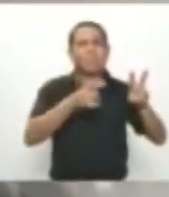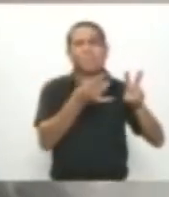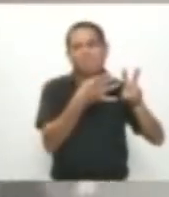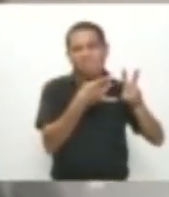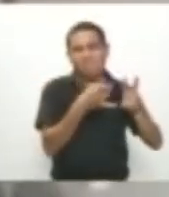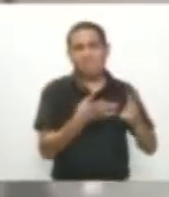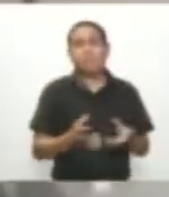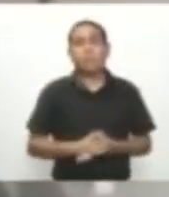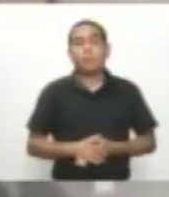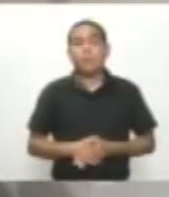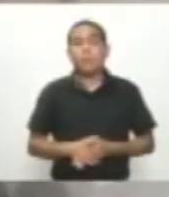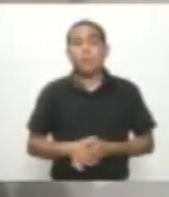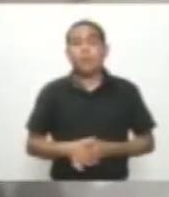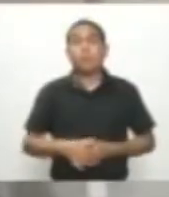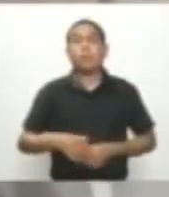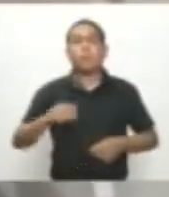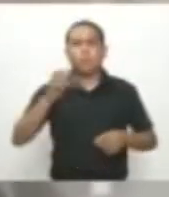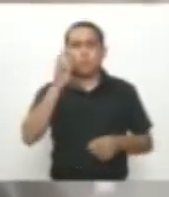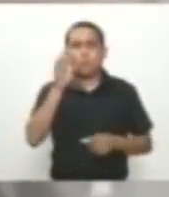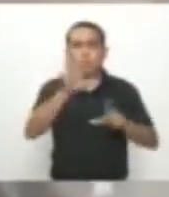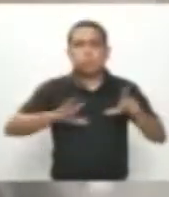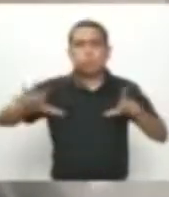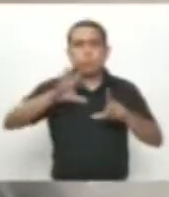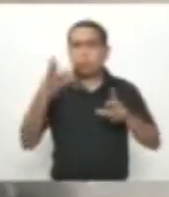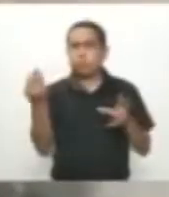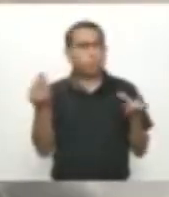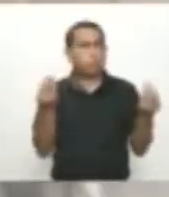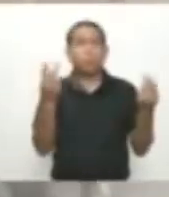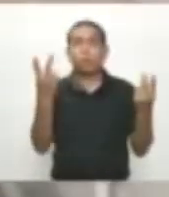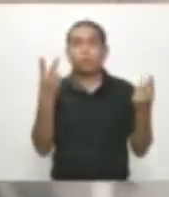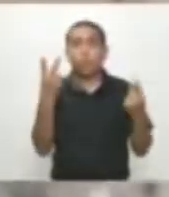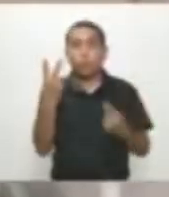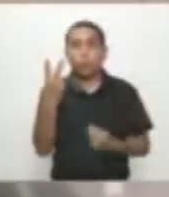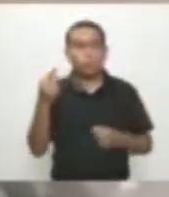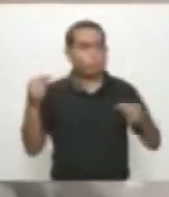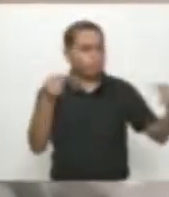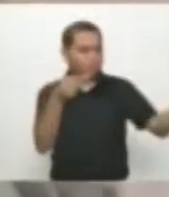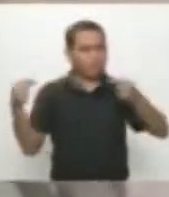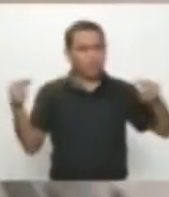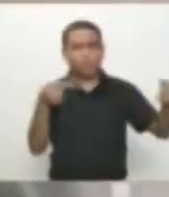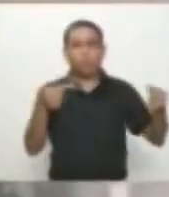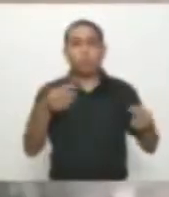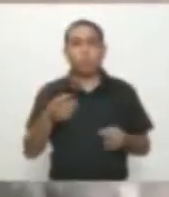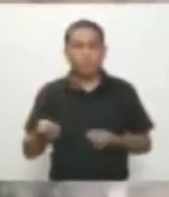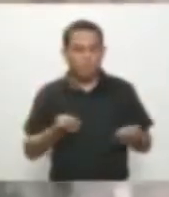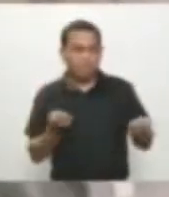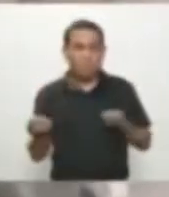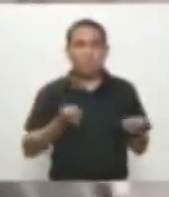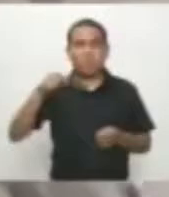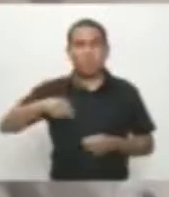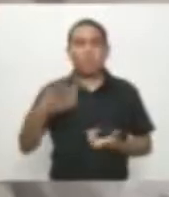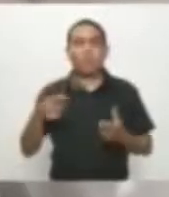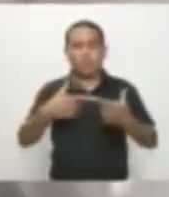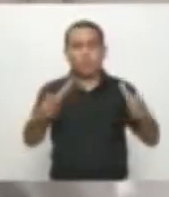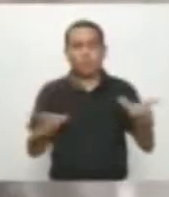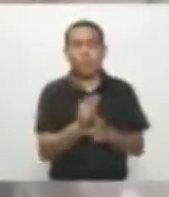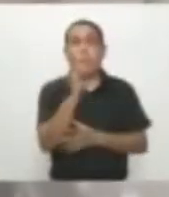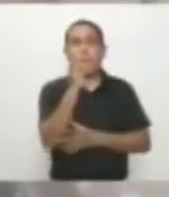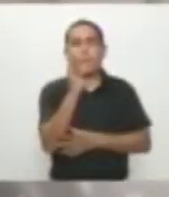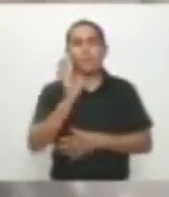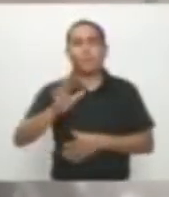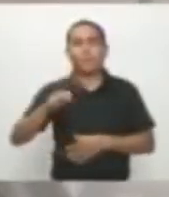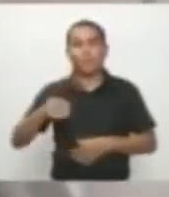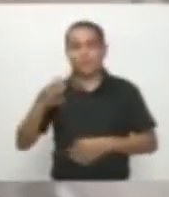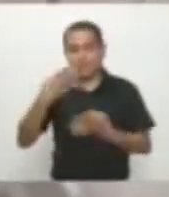Quedó registrado el enfrentamiento entre 2 bandas que se disputan el control del pabellón B en la cárcel Modelo de